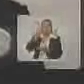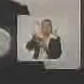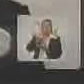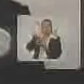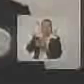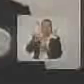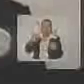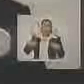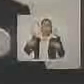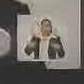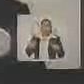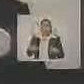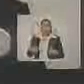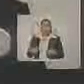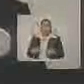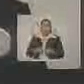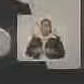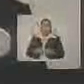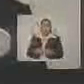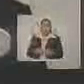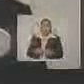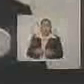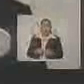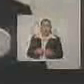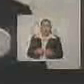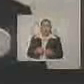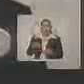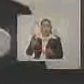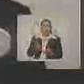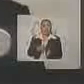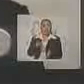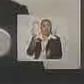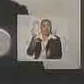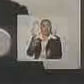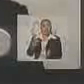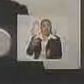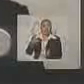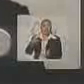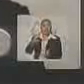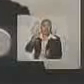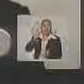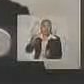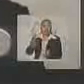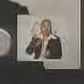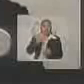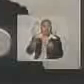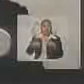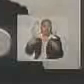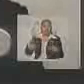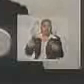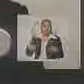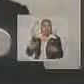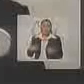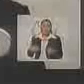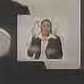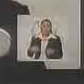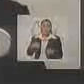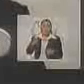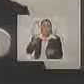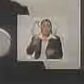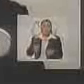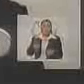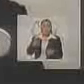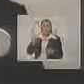gobernar la delegación Benito Juárez. Lamentablemente, otra vez hay un gran ausente. Ese gran ausente es el candidato de Acción